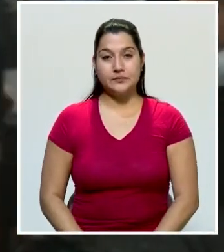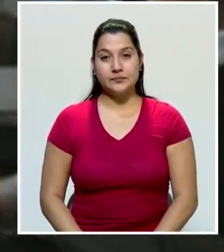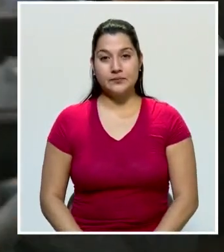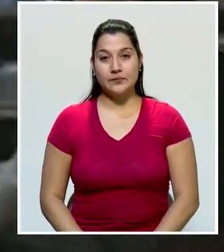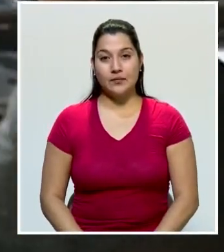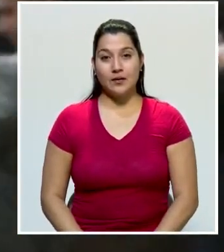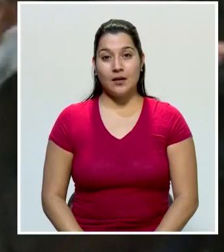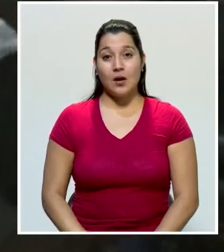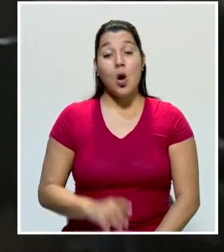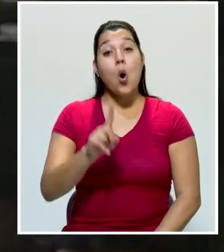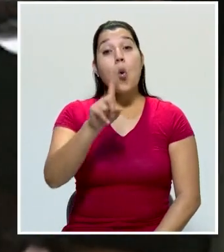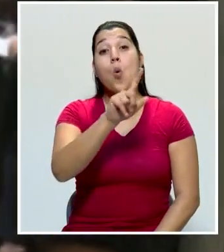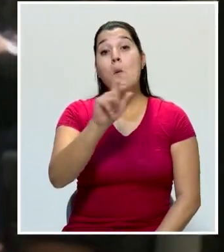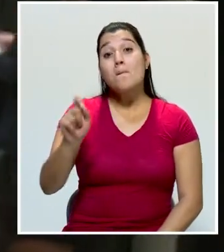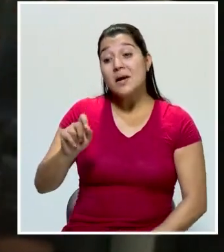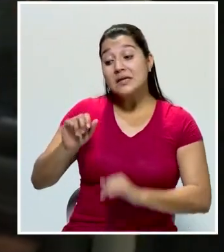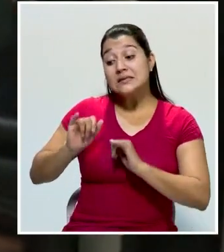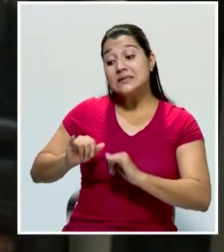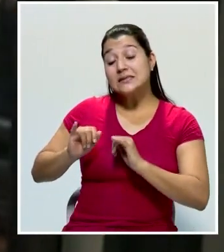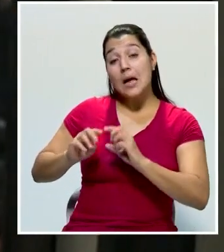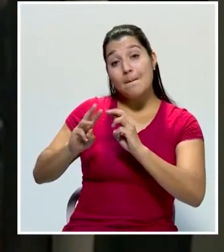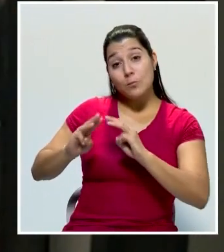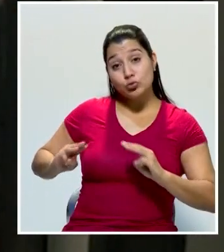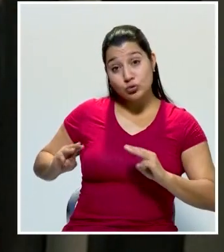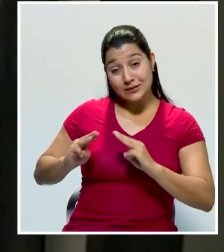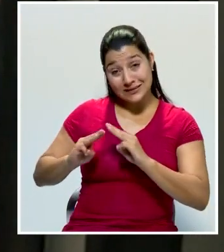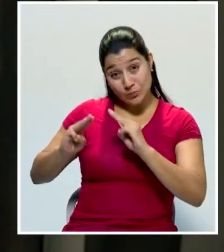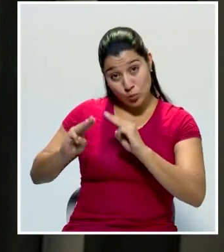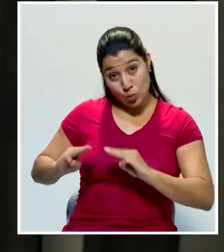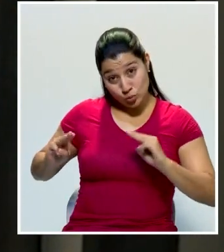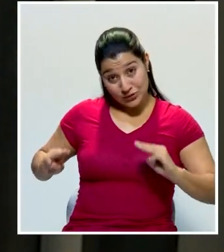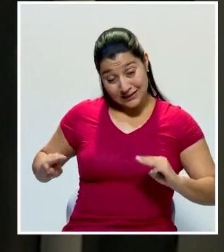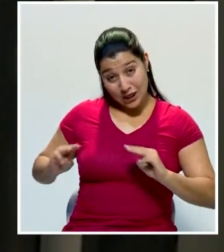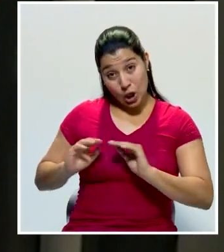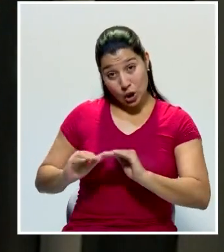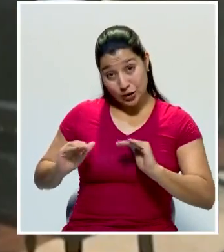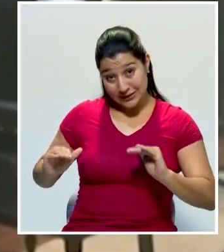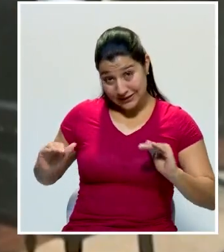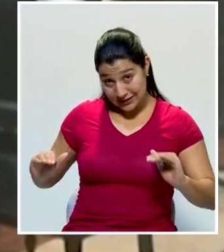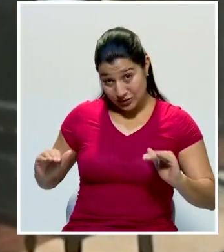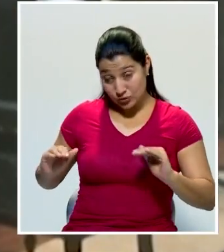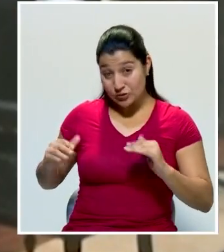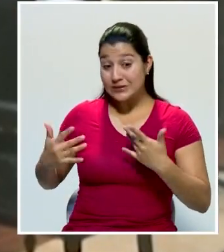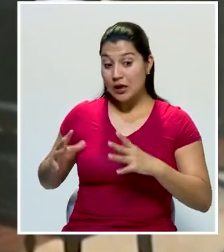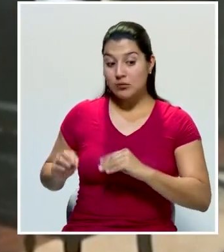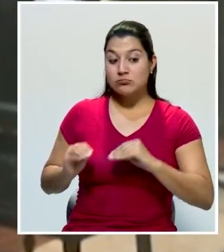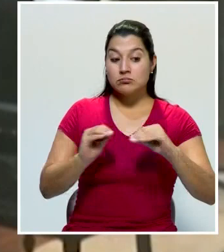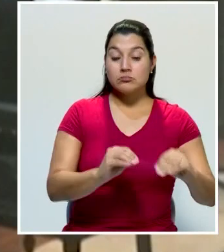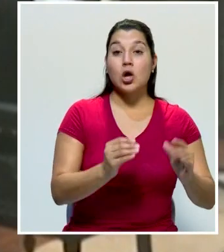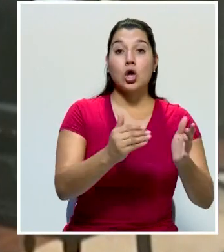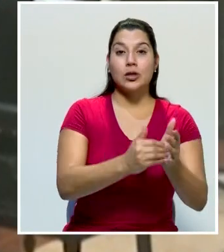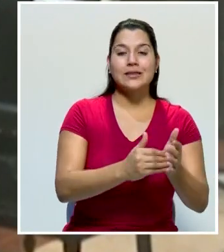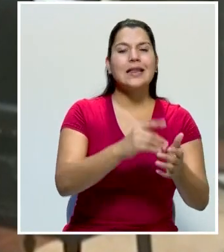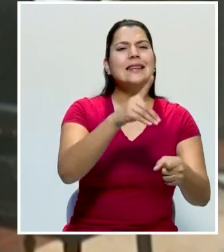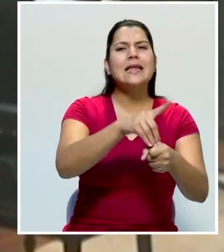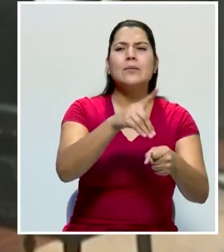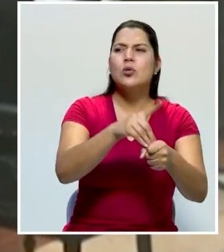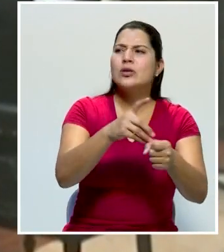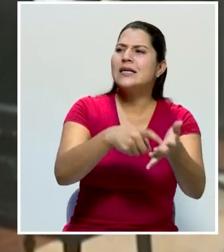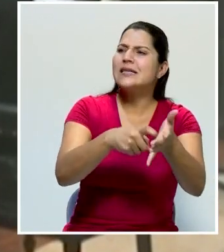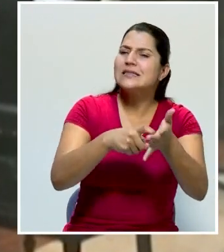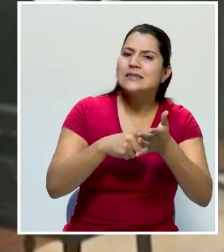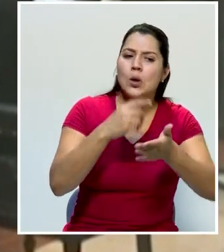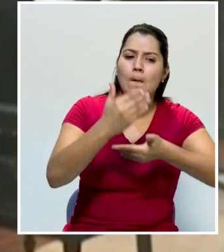Luego de casi un mes fuera de la Asamblea Legislativa, diputados y diputadas ya empiezan a exigir un nuevo normal en el funcionamiento del primer poder de